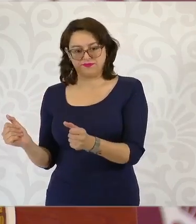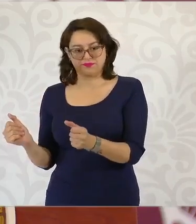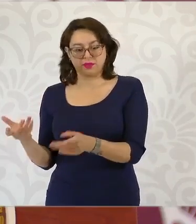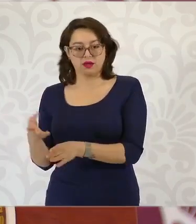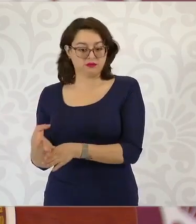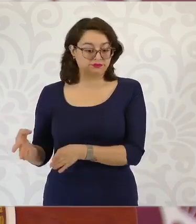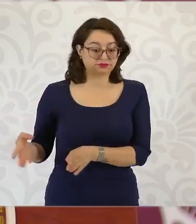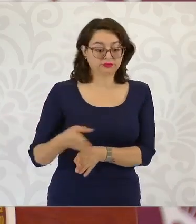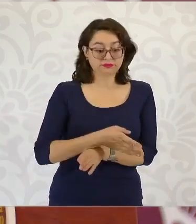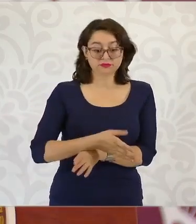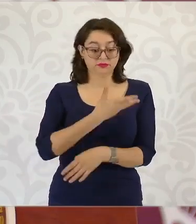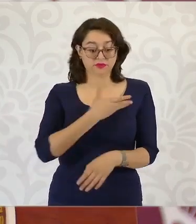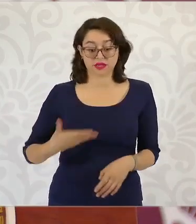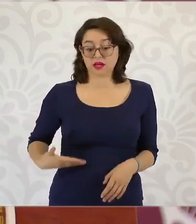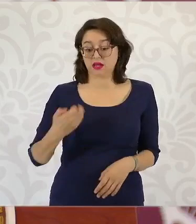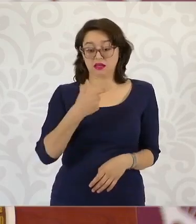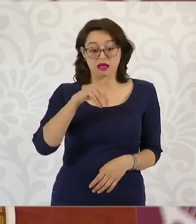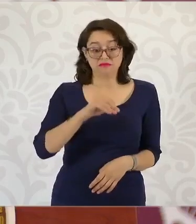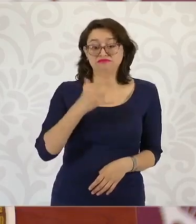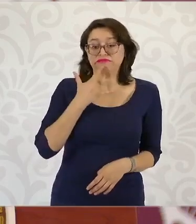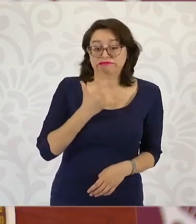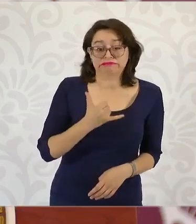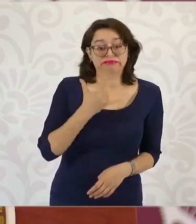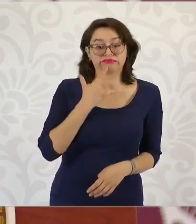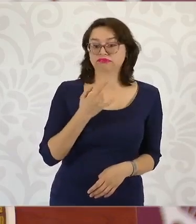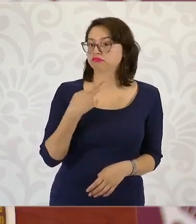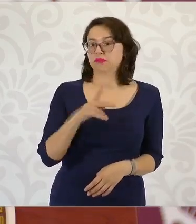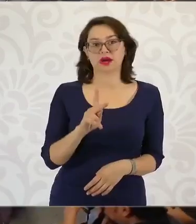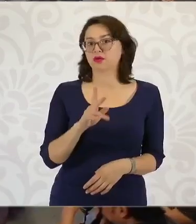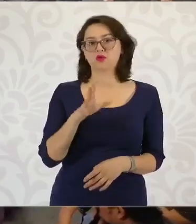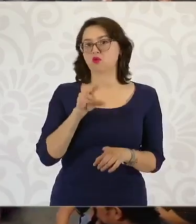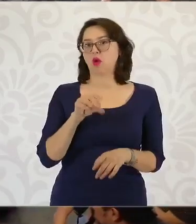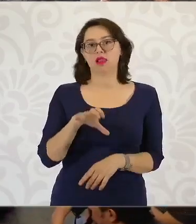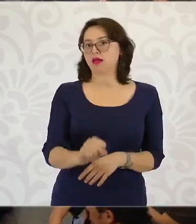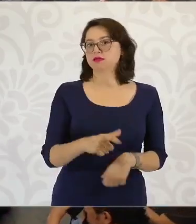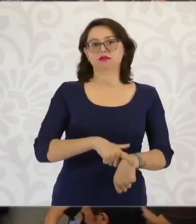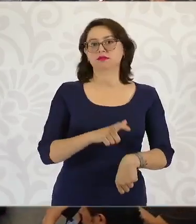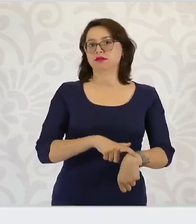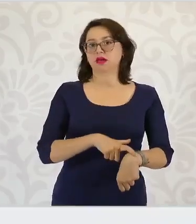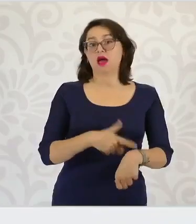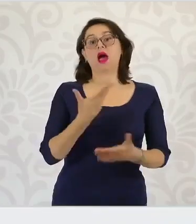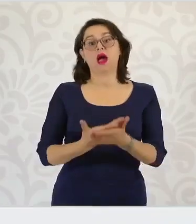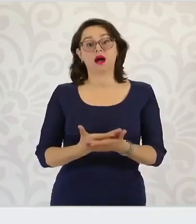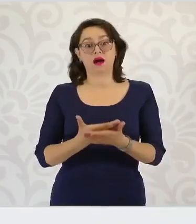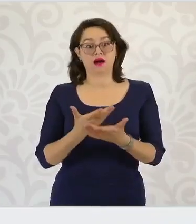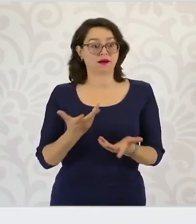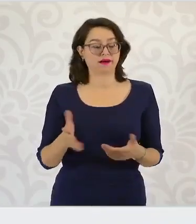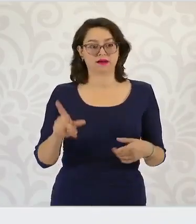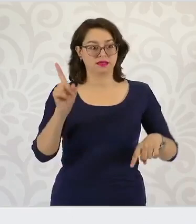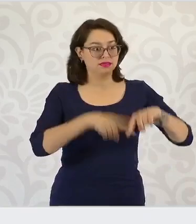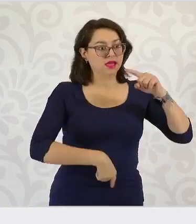hizo lo mejor que se pudo hacer en todo este proceso pues de